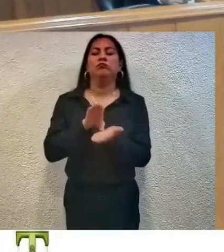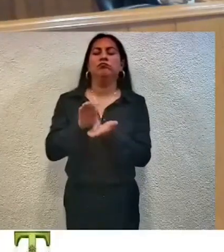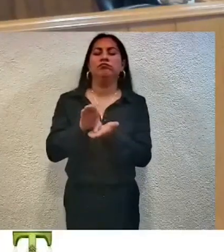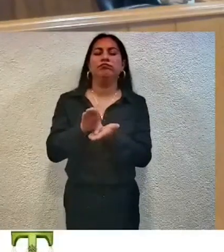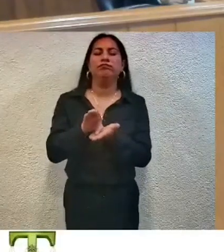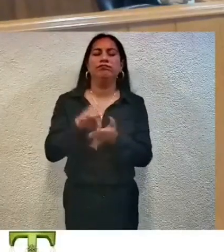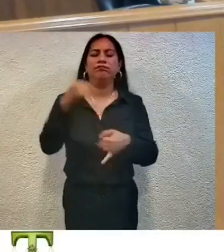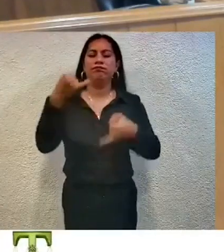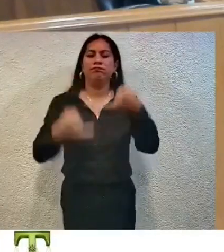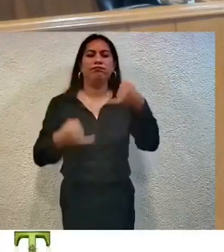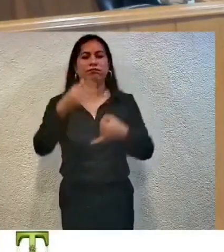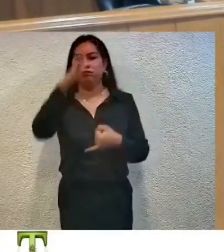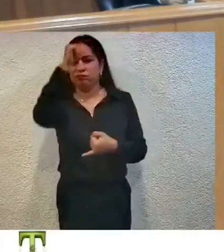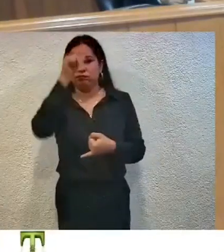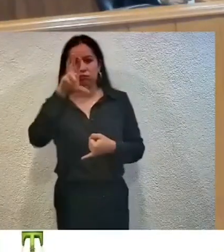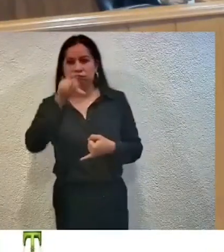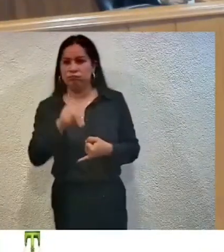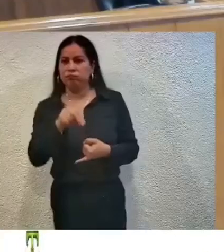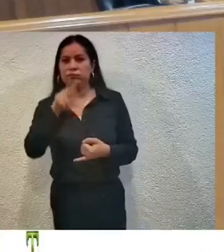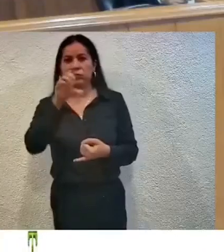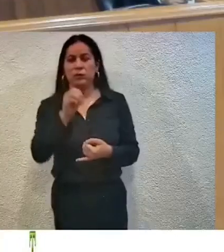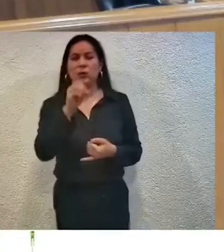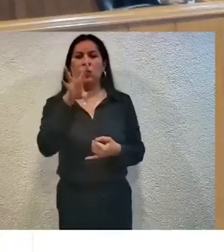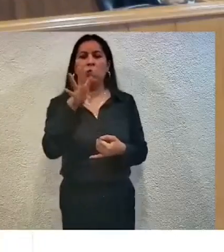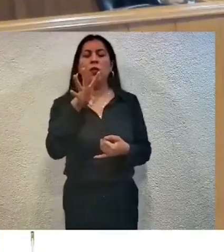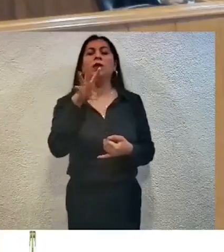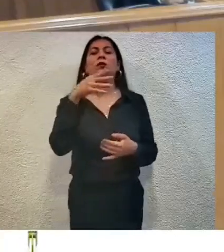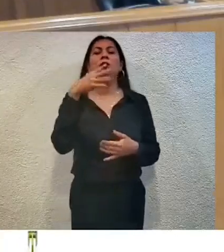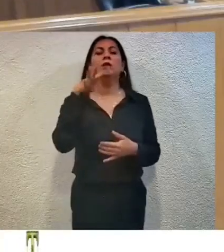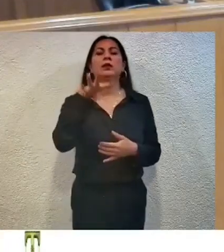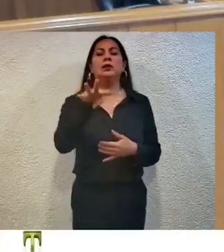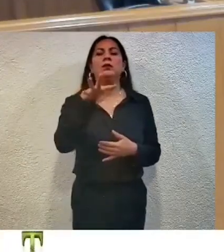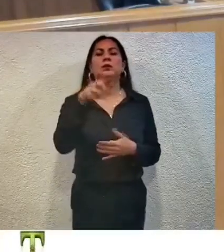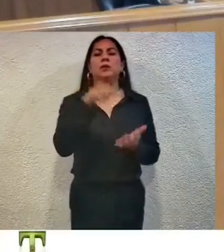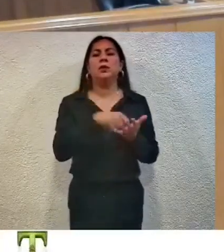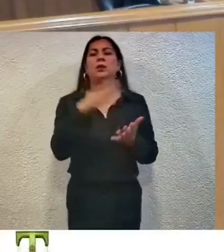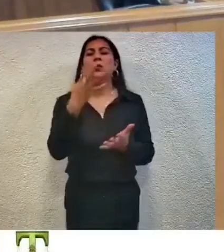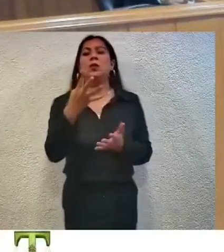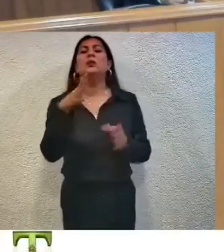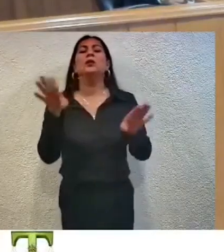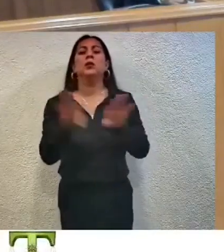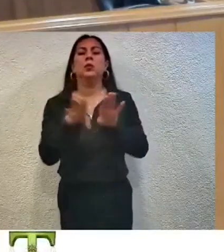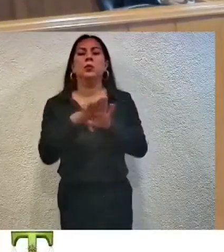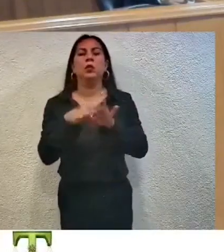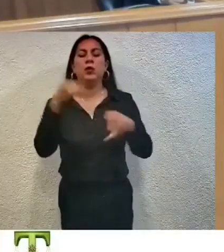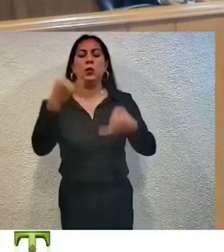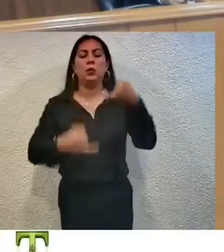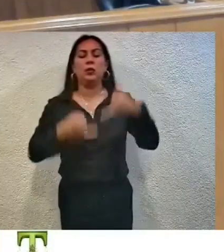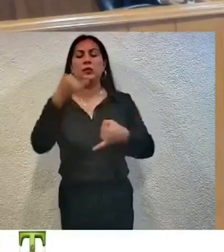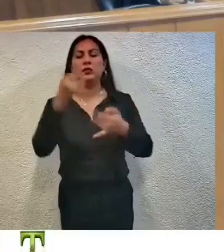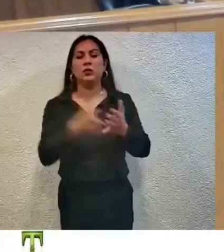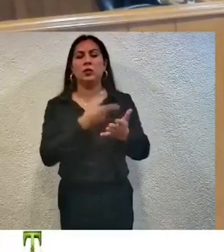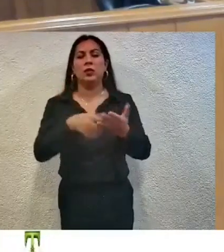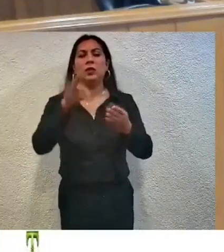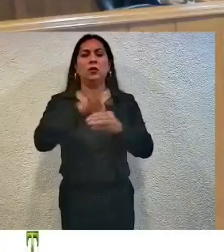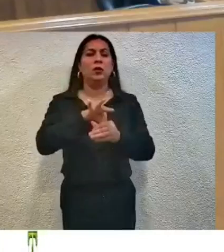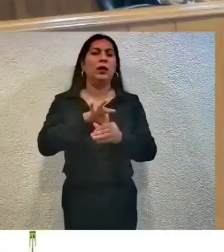los juicios de inconformidad 04 y 19 del 2024, así como el juicio electoral